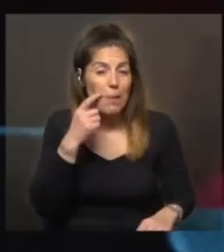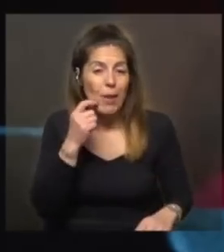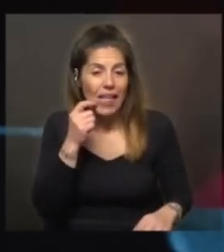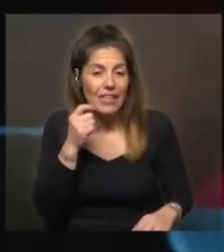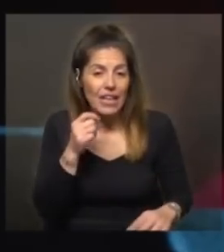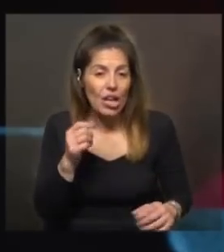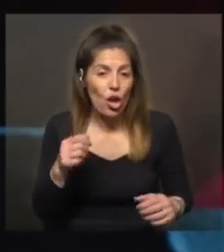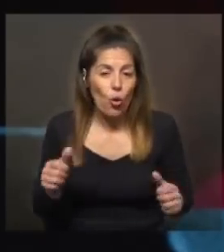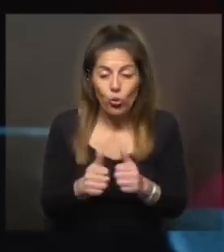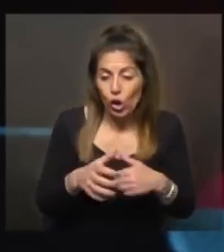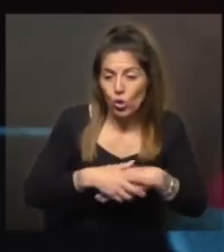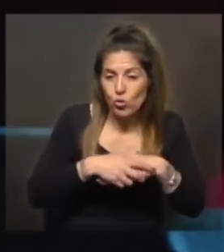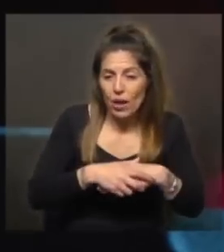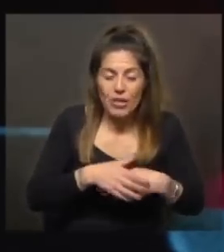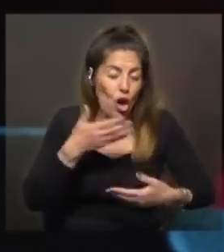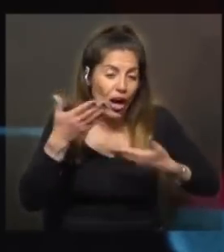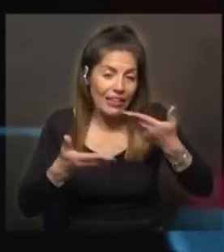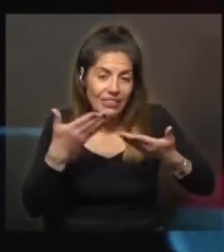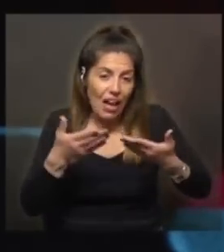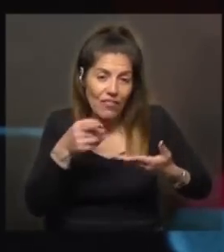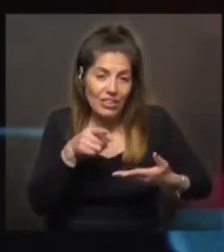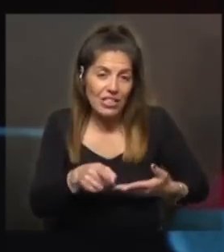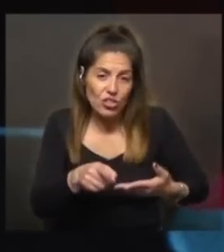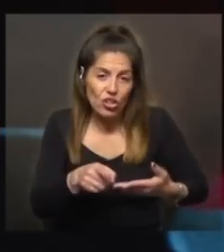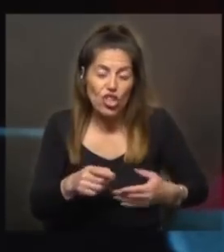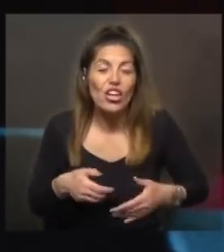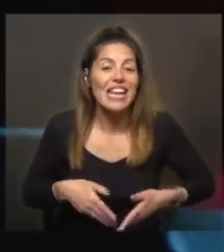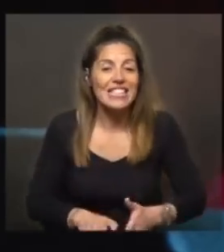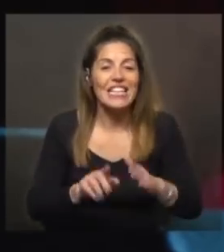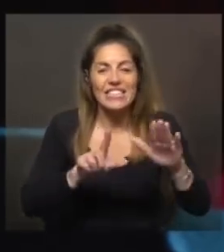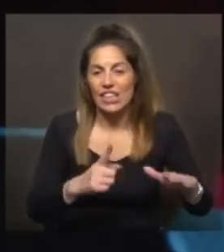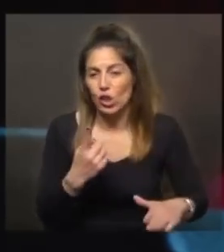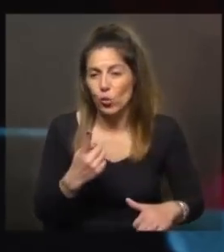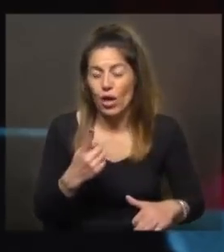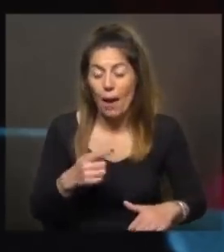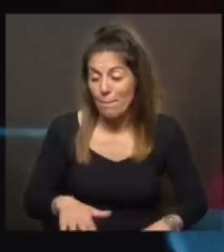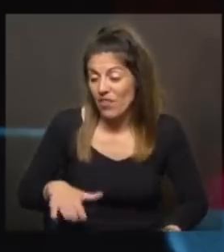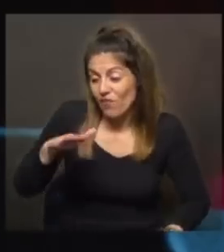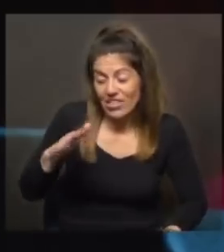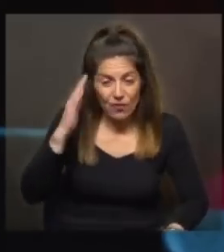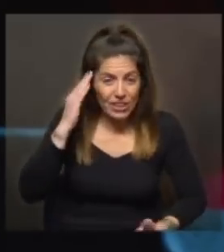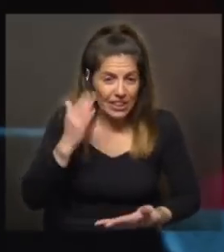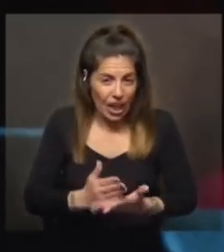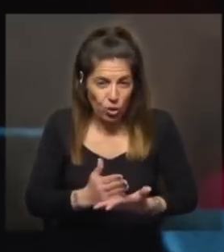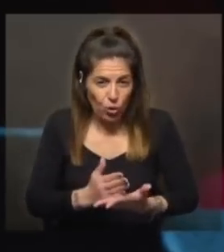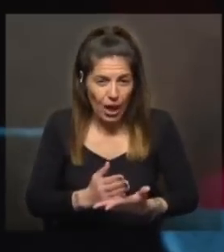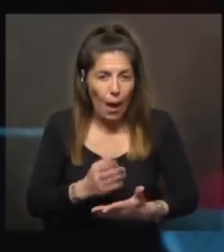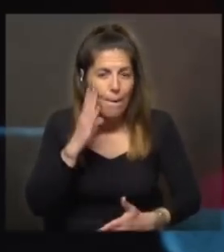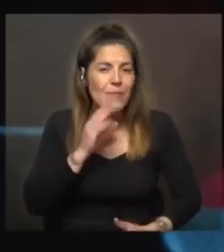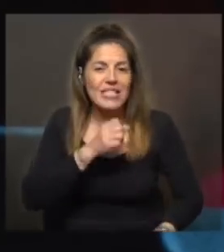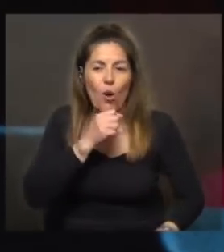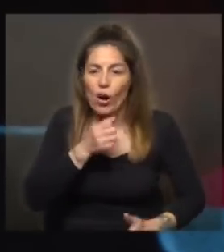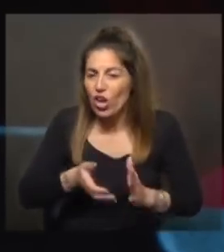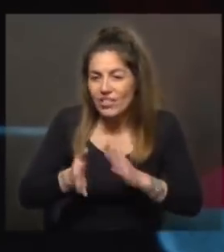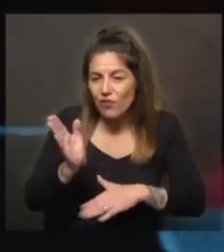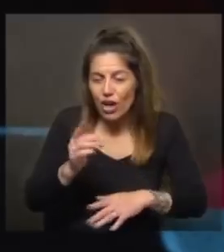aquellas canciones yo nací en el 71 me crié toda mi infancia fue en total dictadura por mis abuelos exiliados con tíos